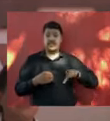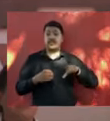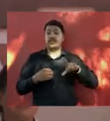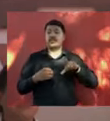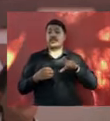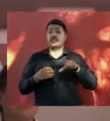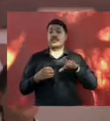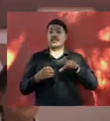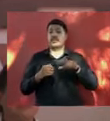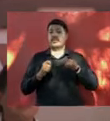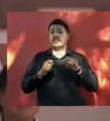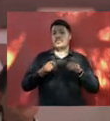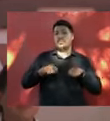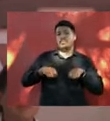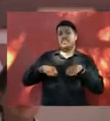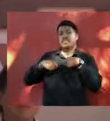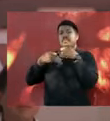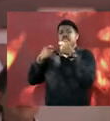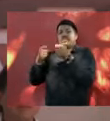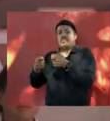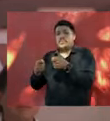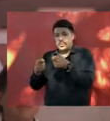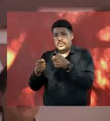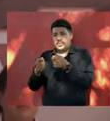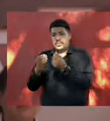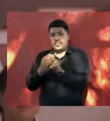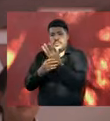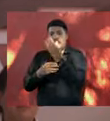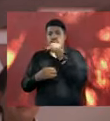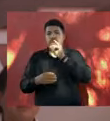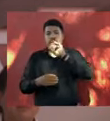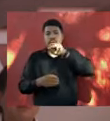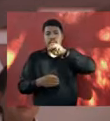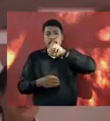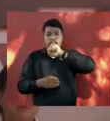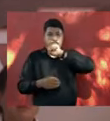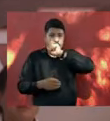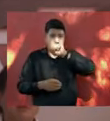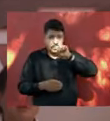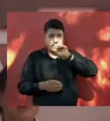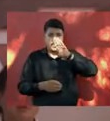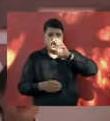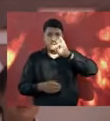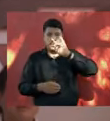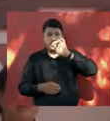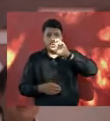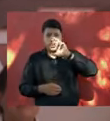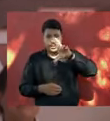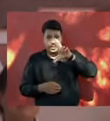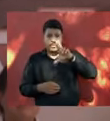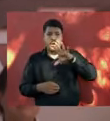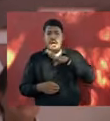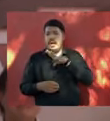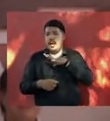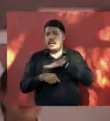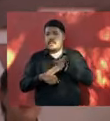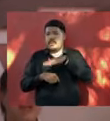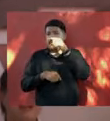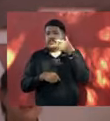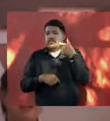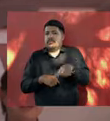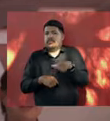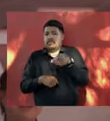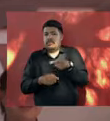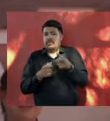Bienestar. ¿Qué ventajas tiene eso? Pues que hay más recursos para la salud. Significa más centros de